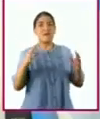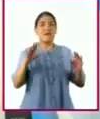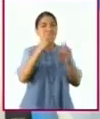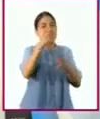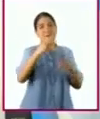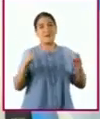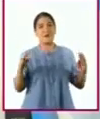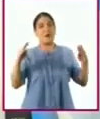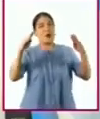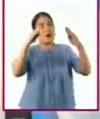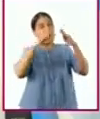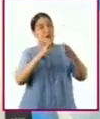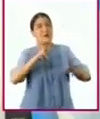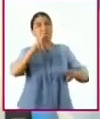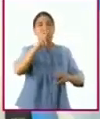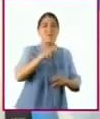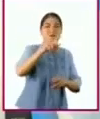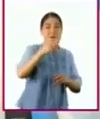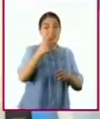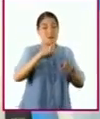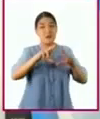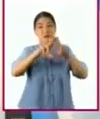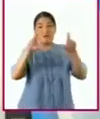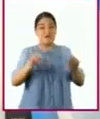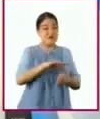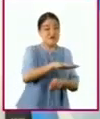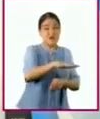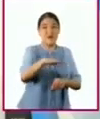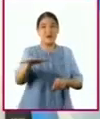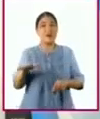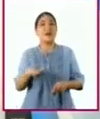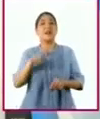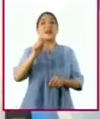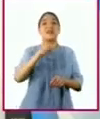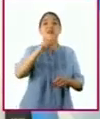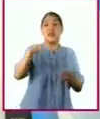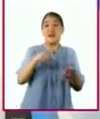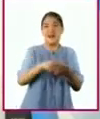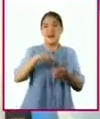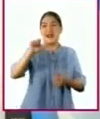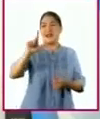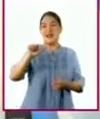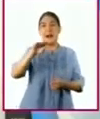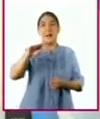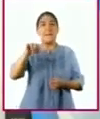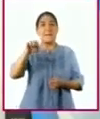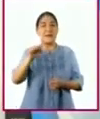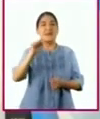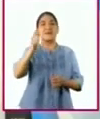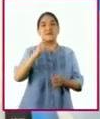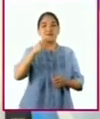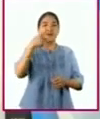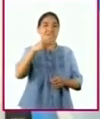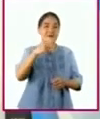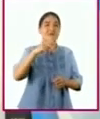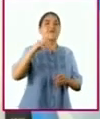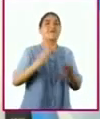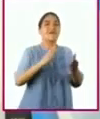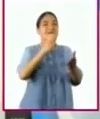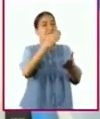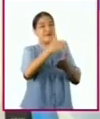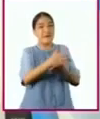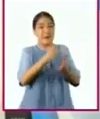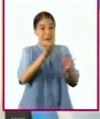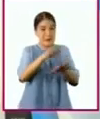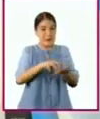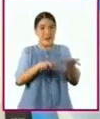Himalaya, la región de los hielos eternos, donde solo unos pocos lamas han puesto los pies a lo largo de la historia.